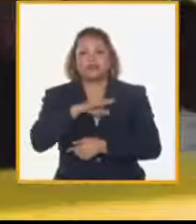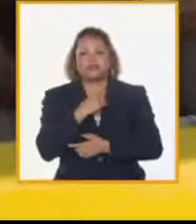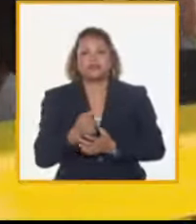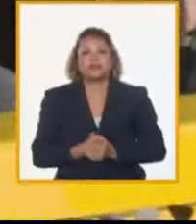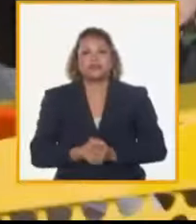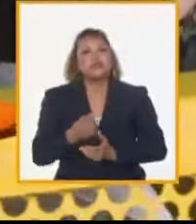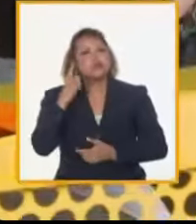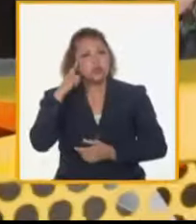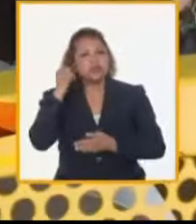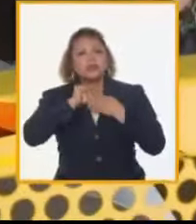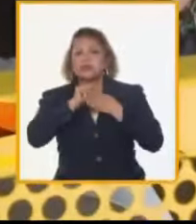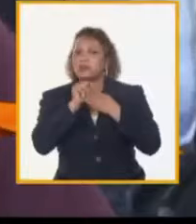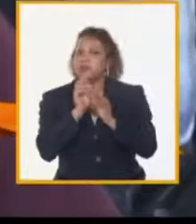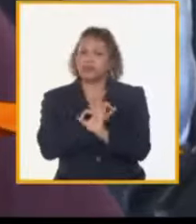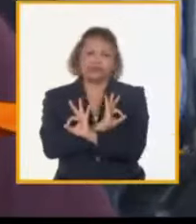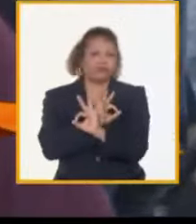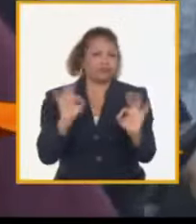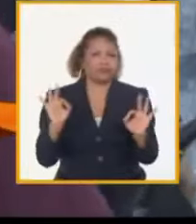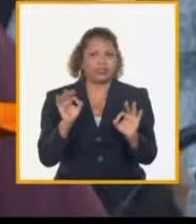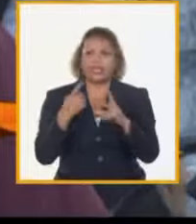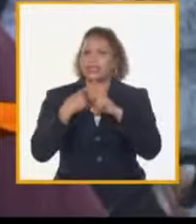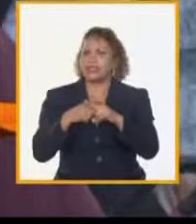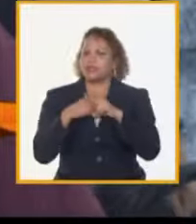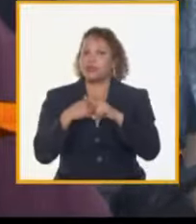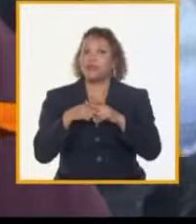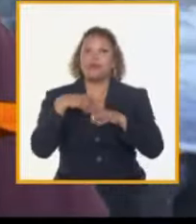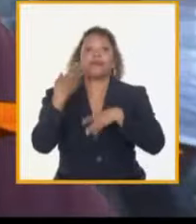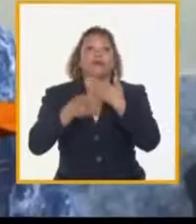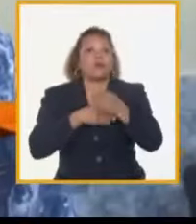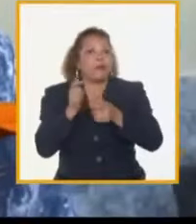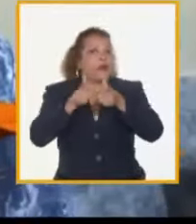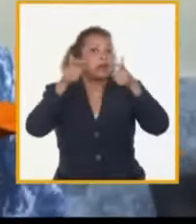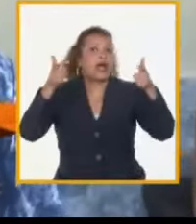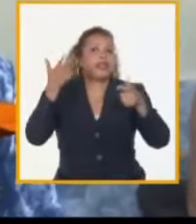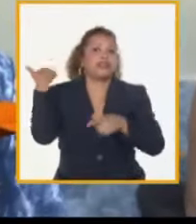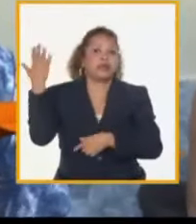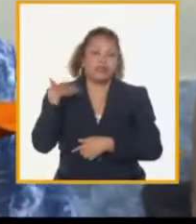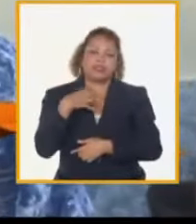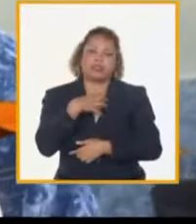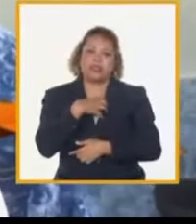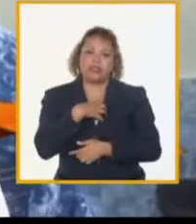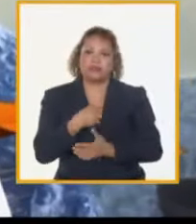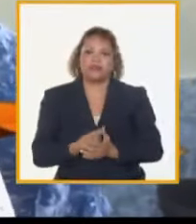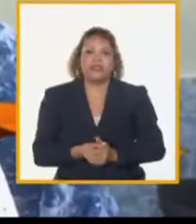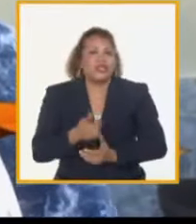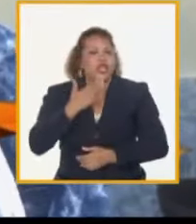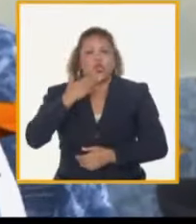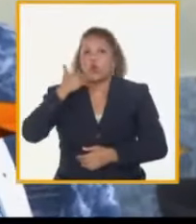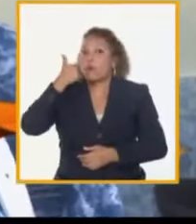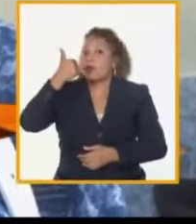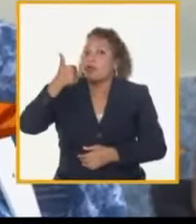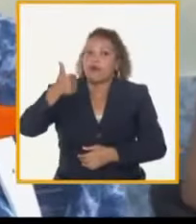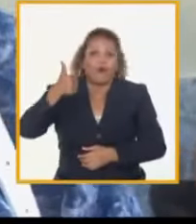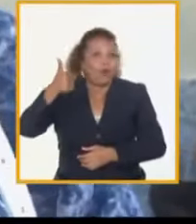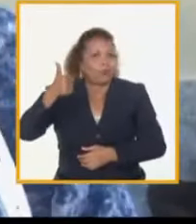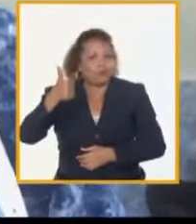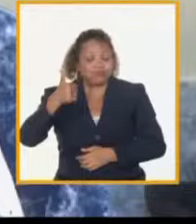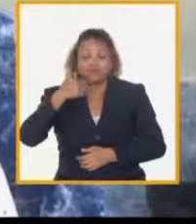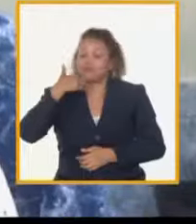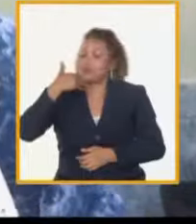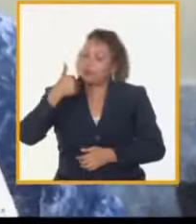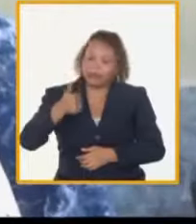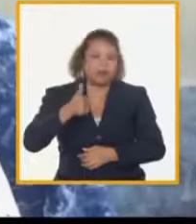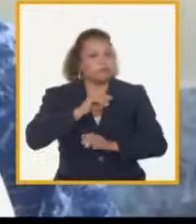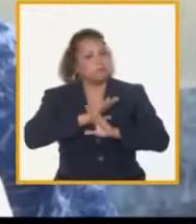considero excelente, que ha venido a resolver una gran situación que teníamos. Lo mejor que nos ha podido pasar en estos últimos tiempos.